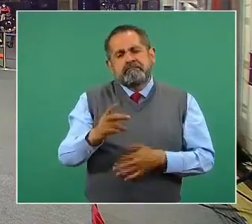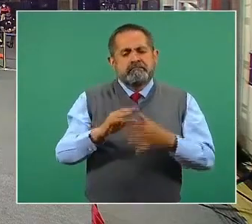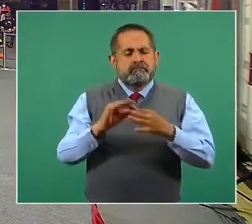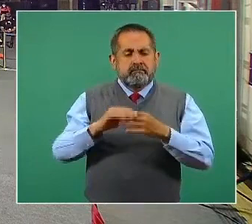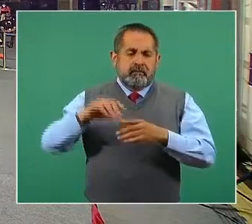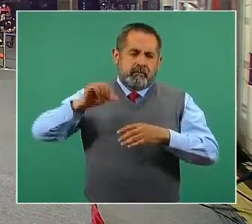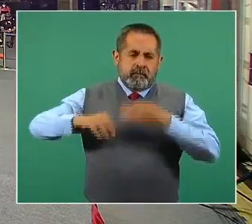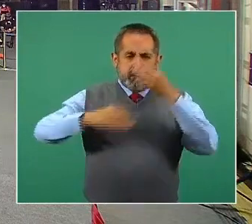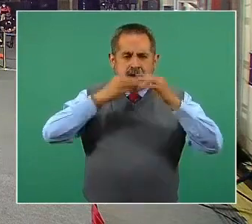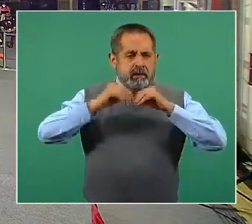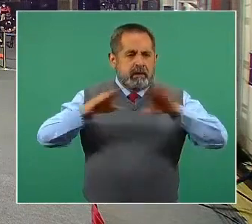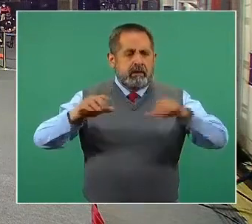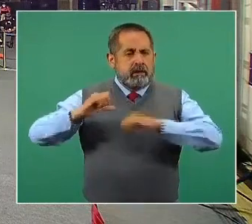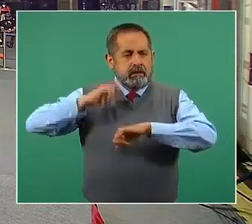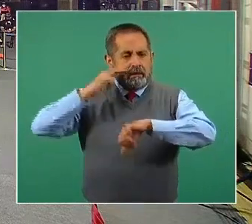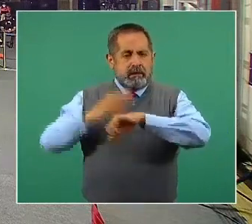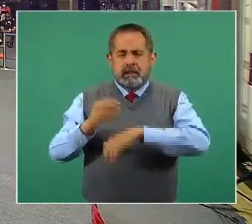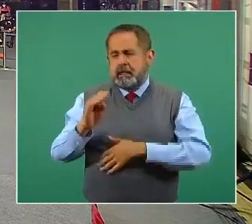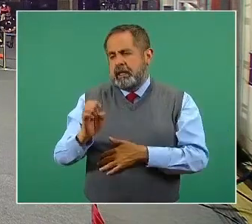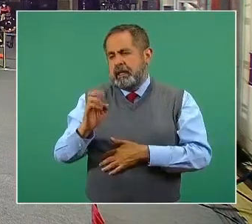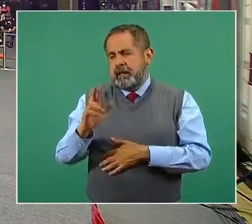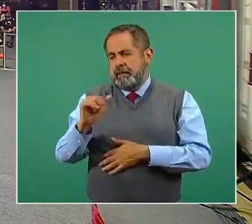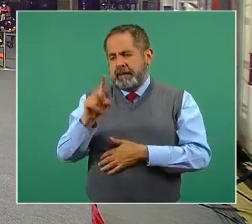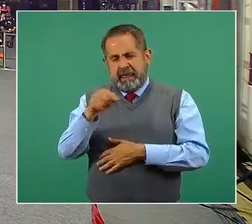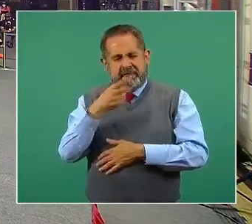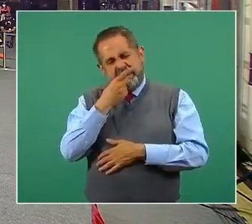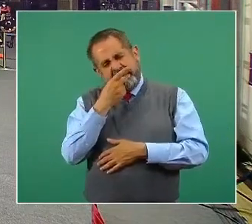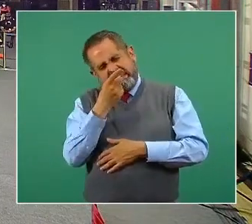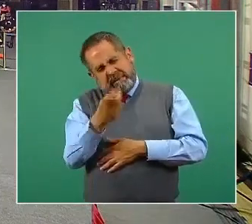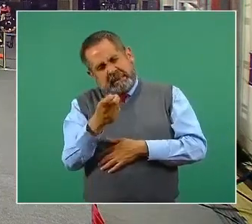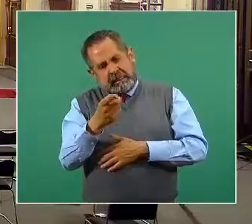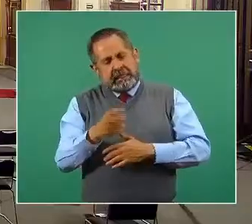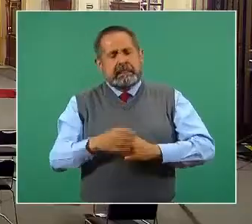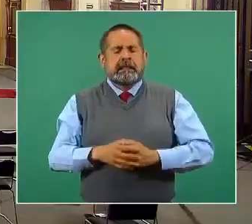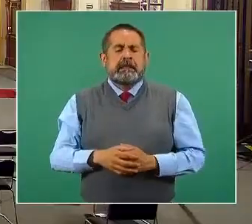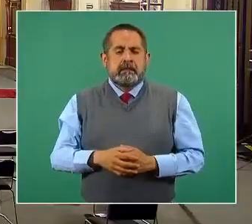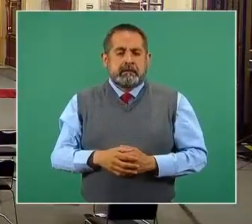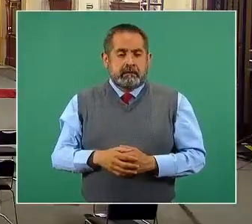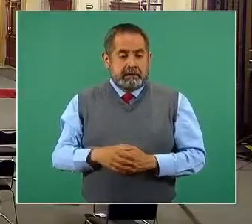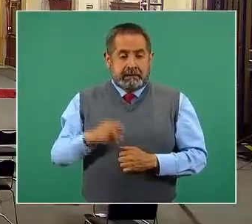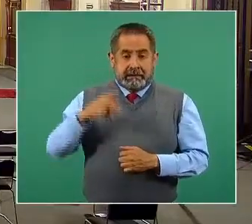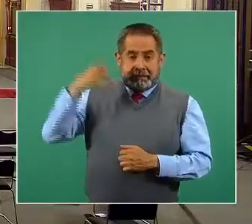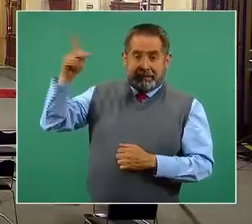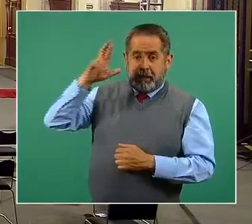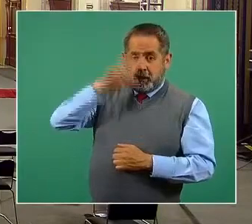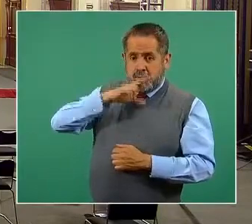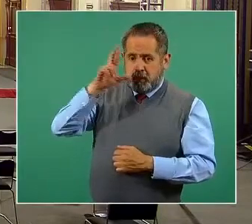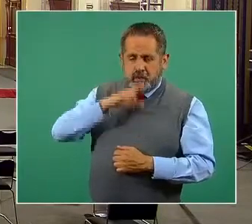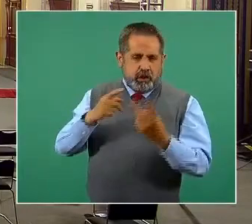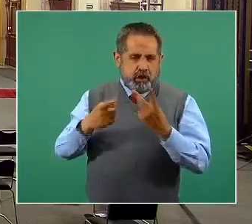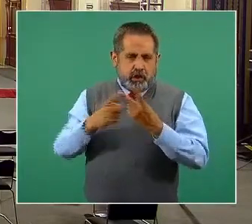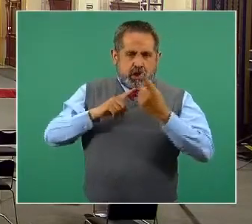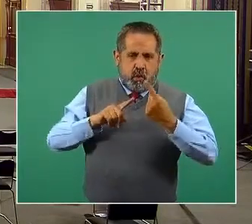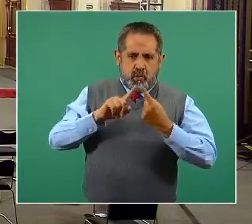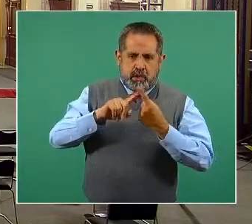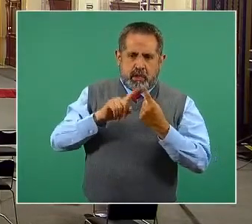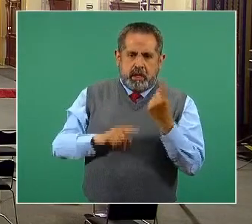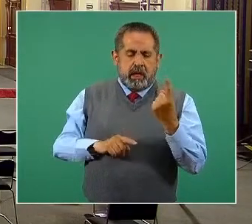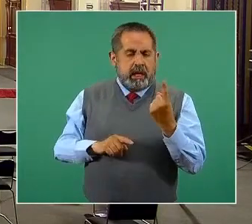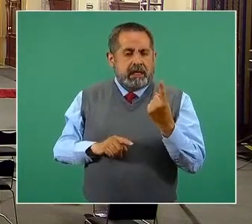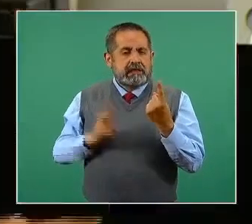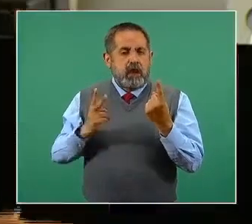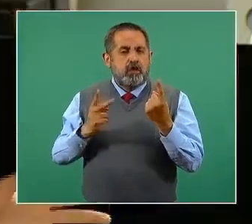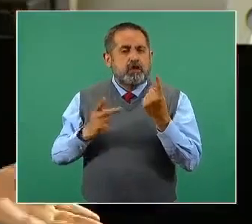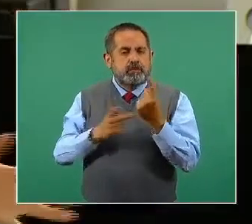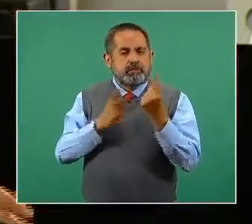mensaje que hoy publicó el canciller menciona o se entiende que esta vacuna Sputnik Light podría ser de 2